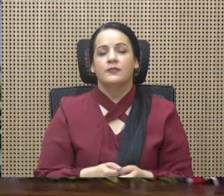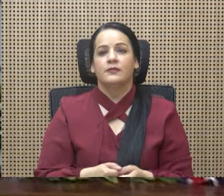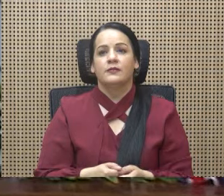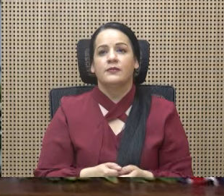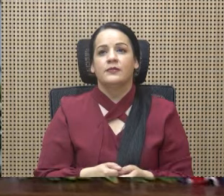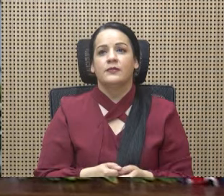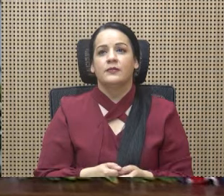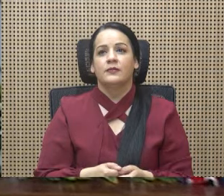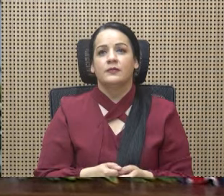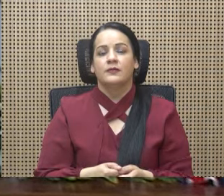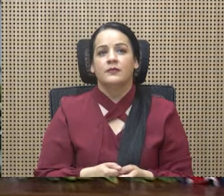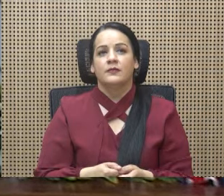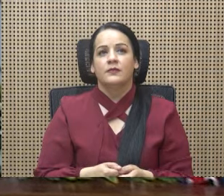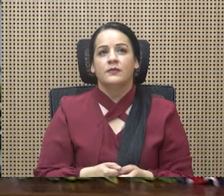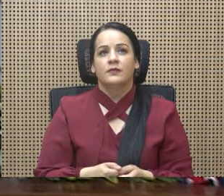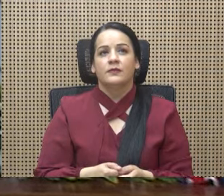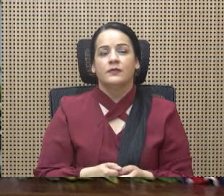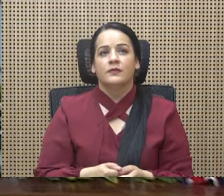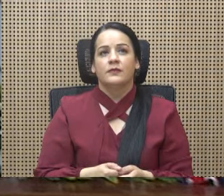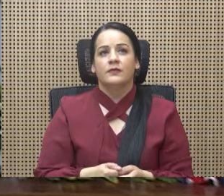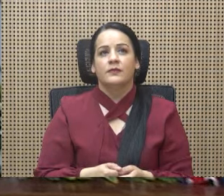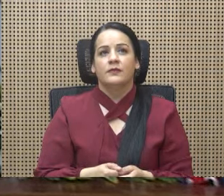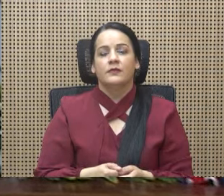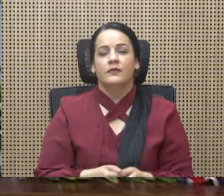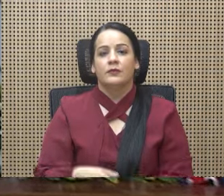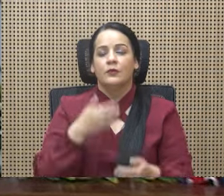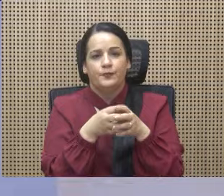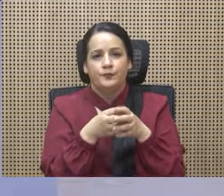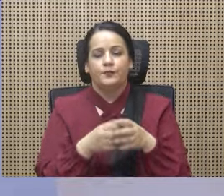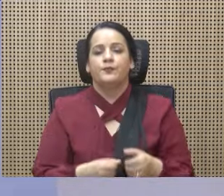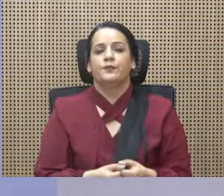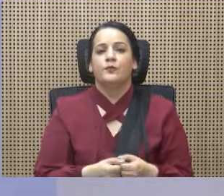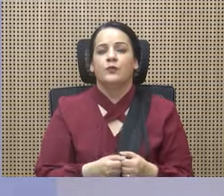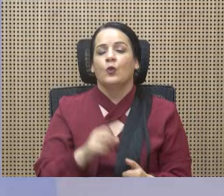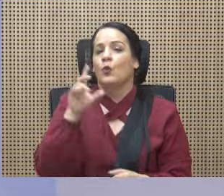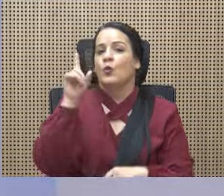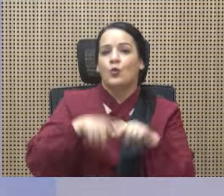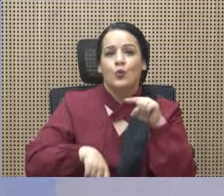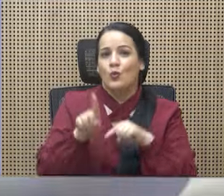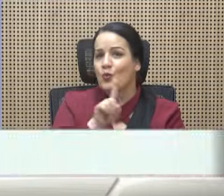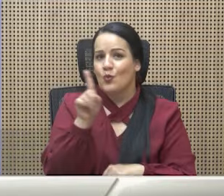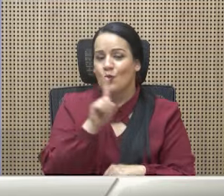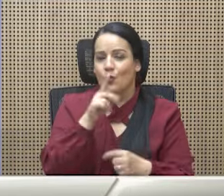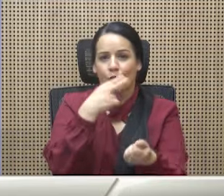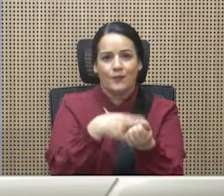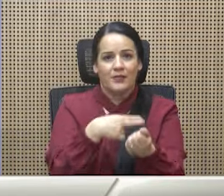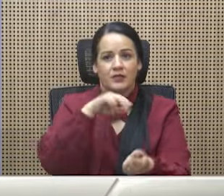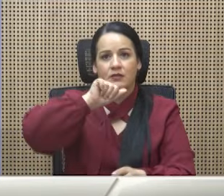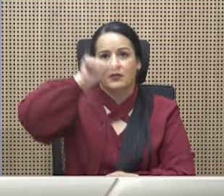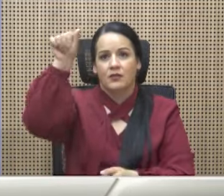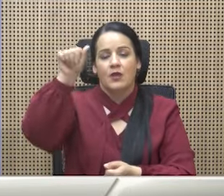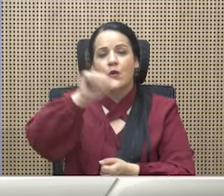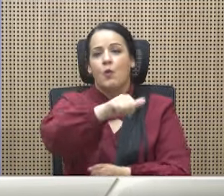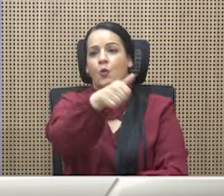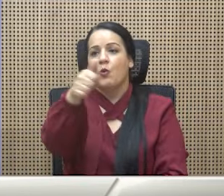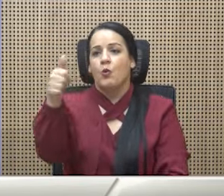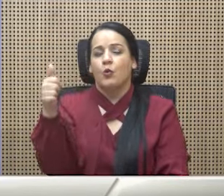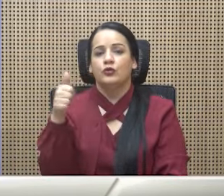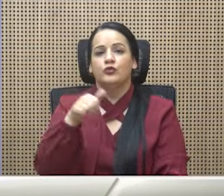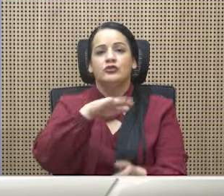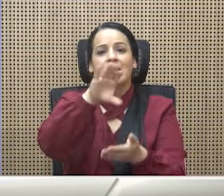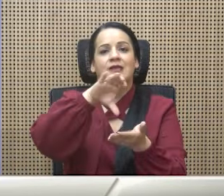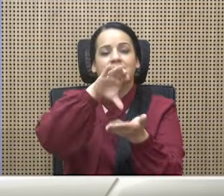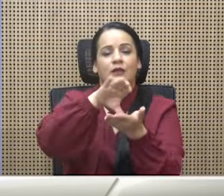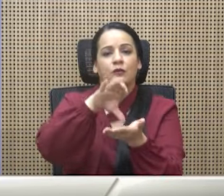problemas que son urgentes solucionarlos como la criminalidad no es posible que el hospital de alajuela y muchos otros centros médicos